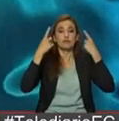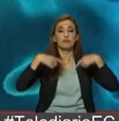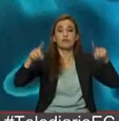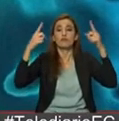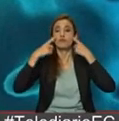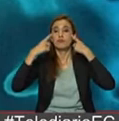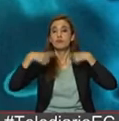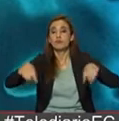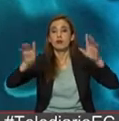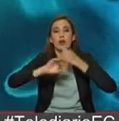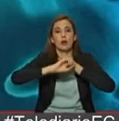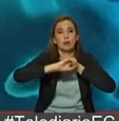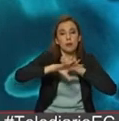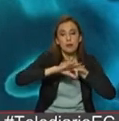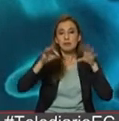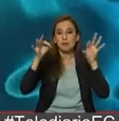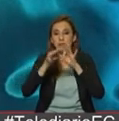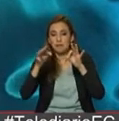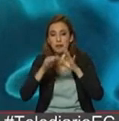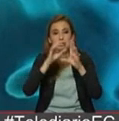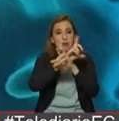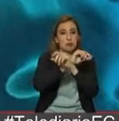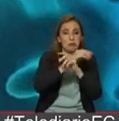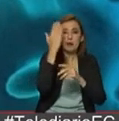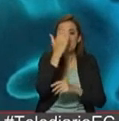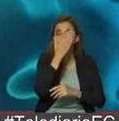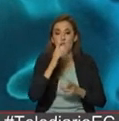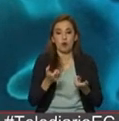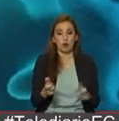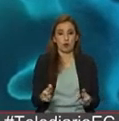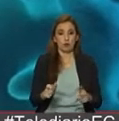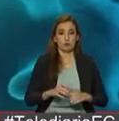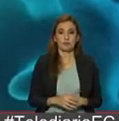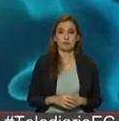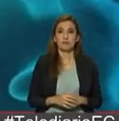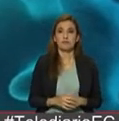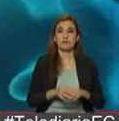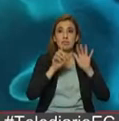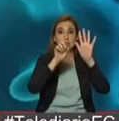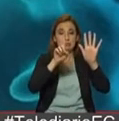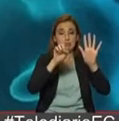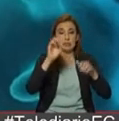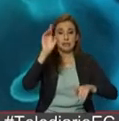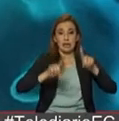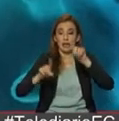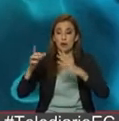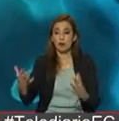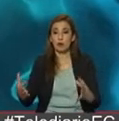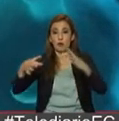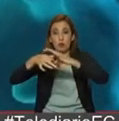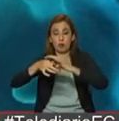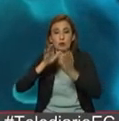difusión. ¿Por dónde me voy a dar a conocer? Televisión, radio o redes. 6. Identificar alianzas y